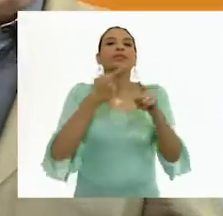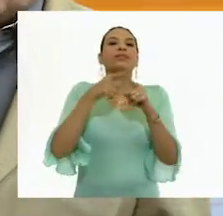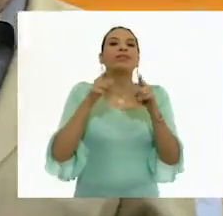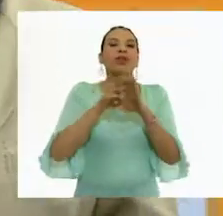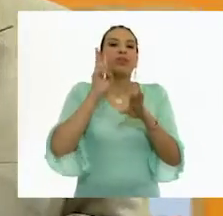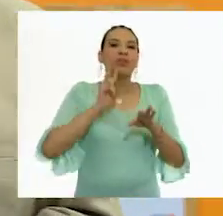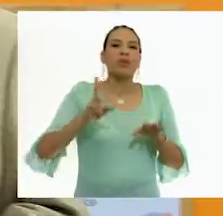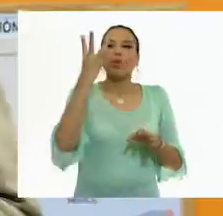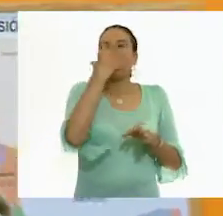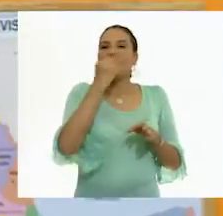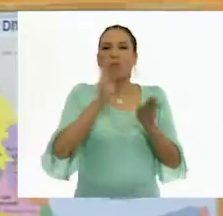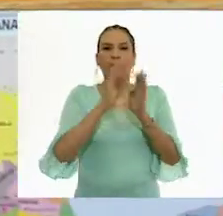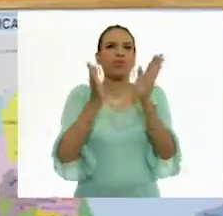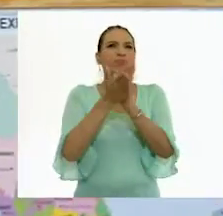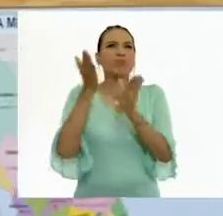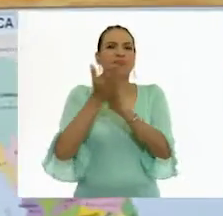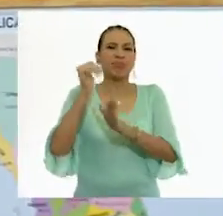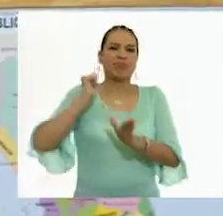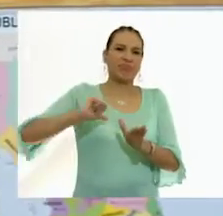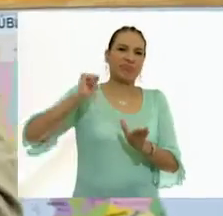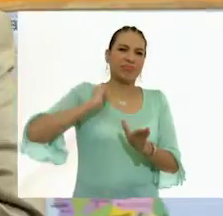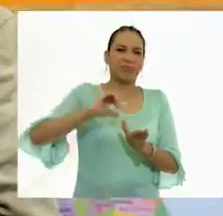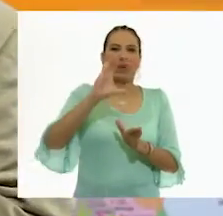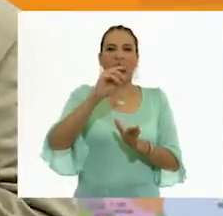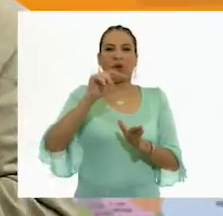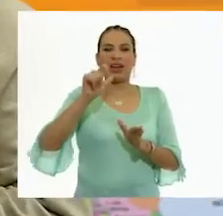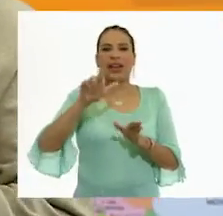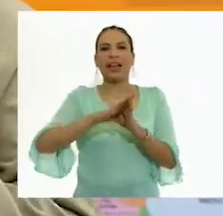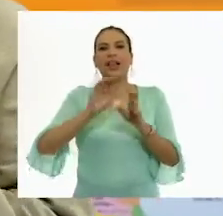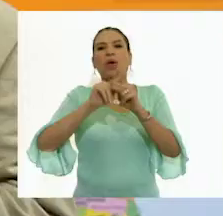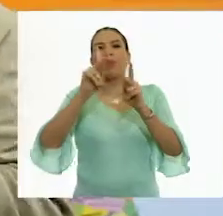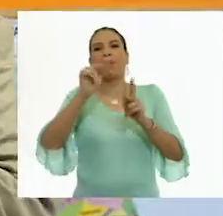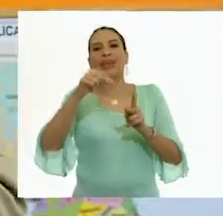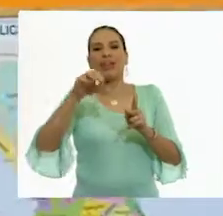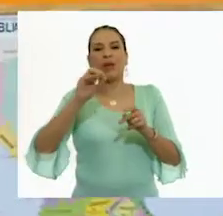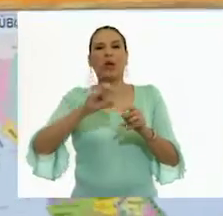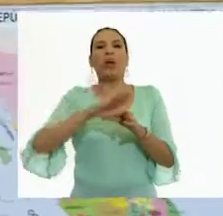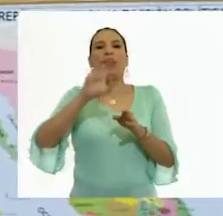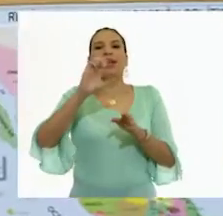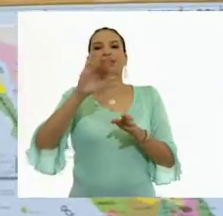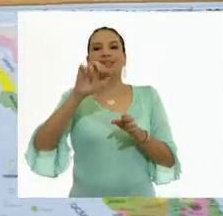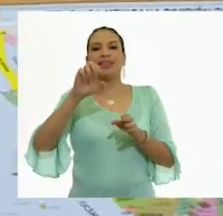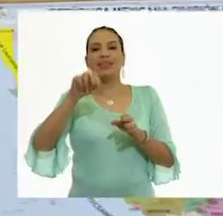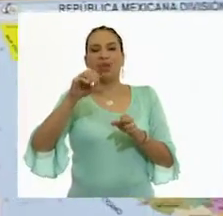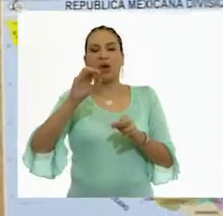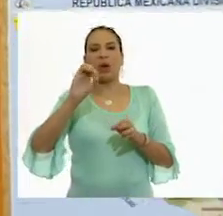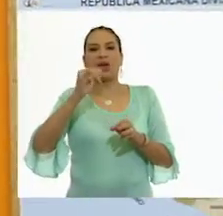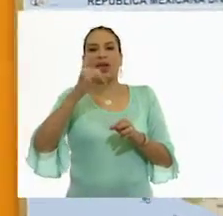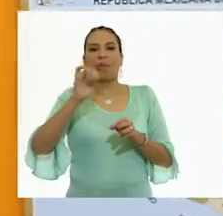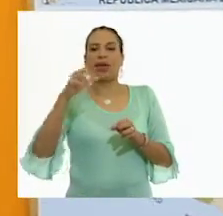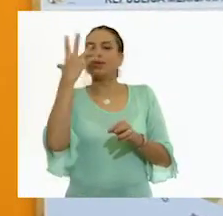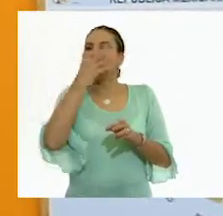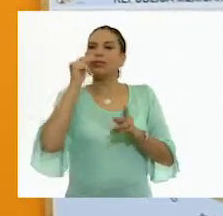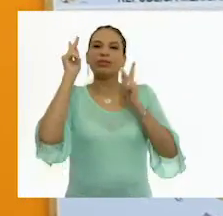su arquitectura colonial, rodeada de pino, encino y oyamel, son visita obligada en este fabuloso